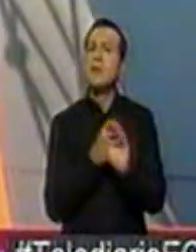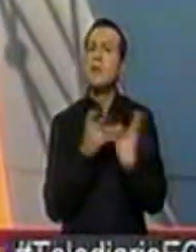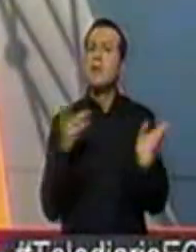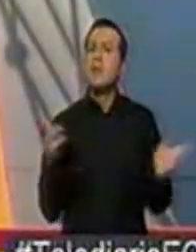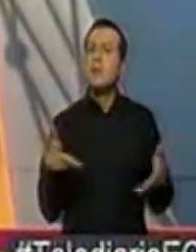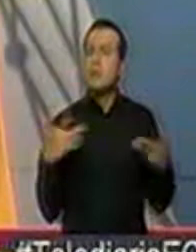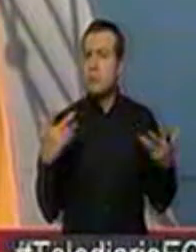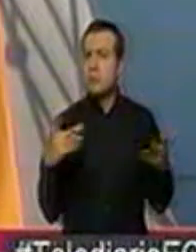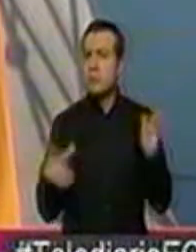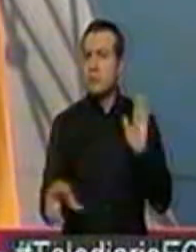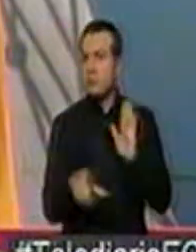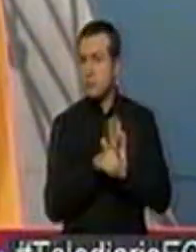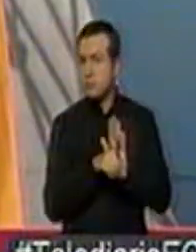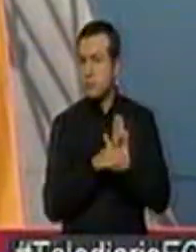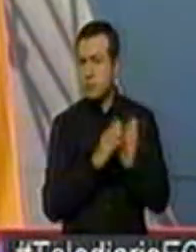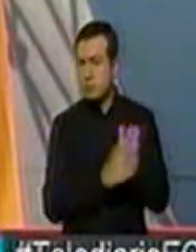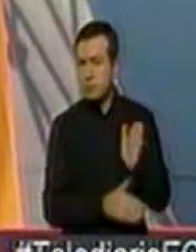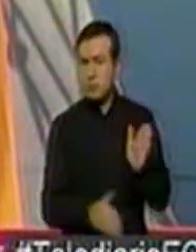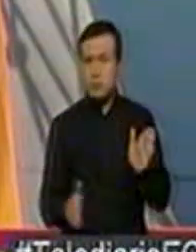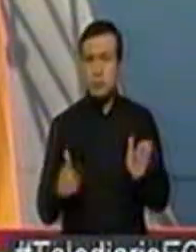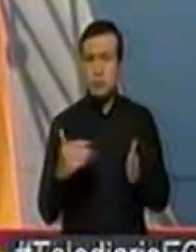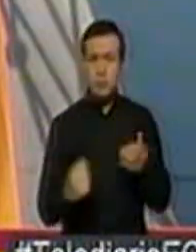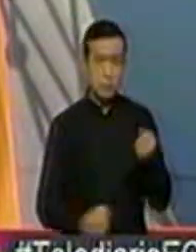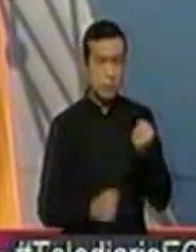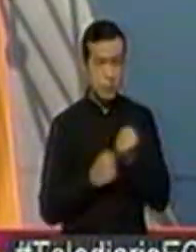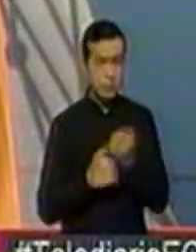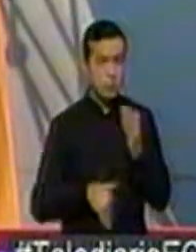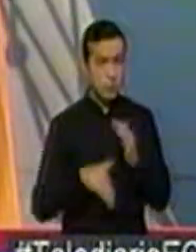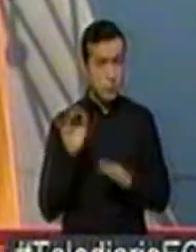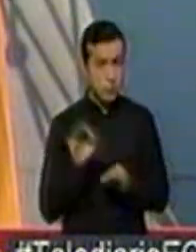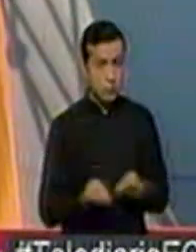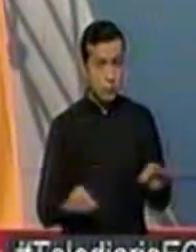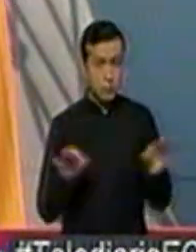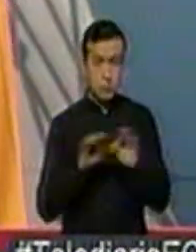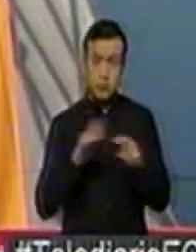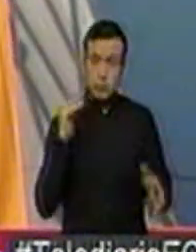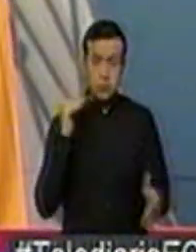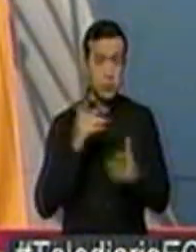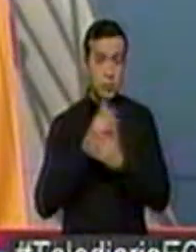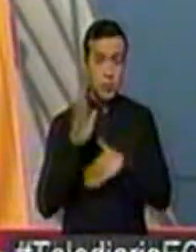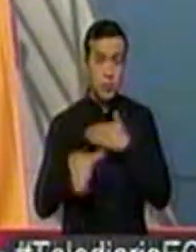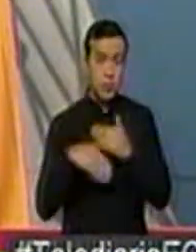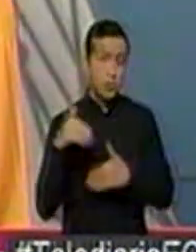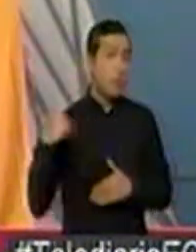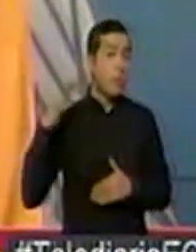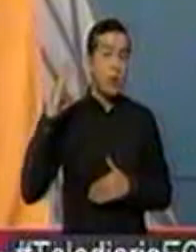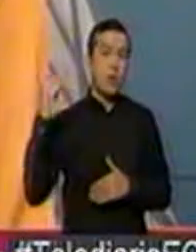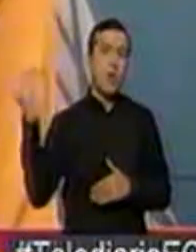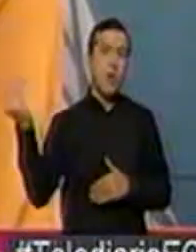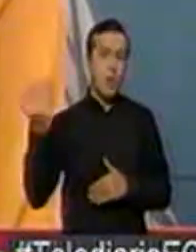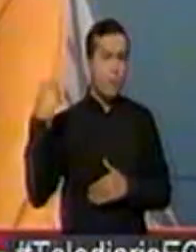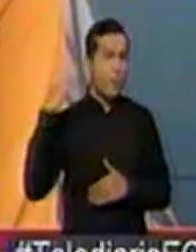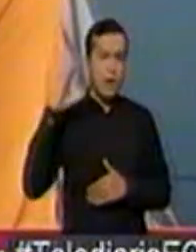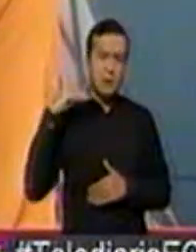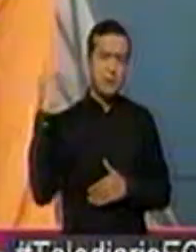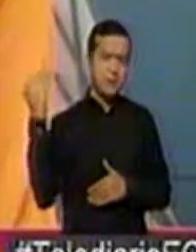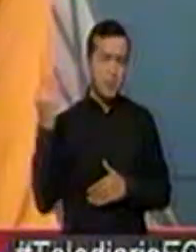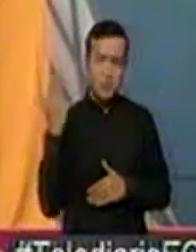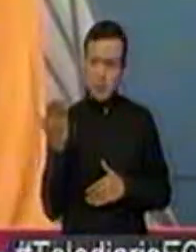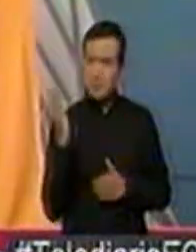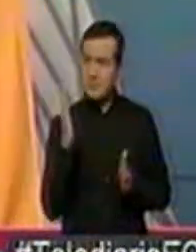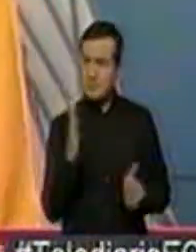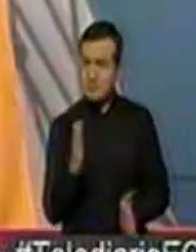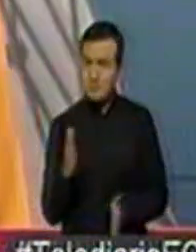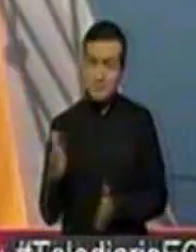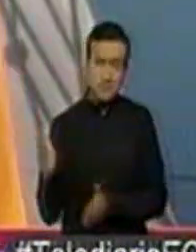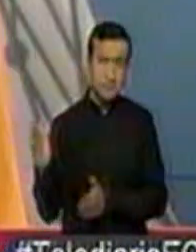de esta ley y cuáles fueron los aportes más importantes que se dieron todos especialmente los jóvenes especialmente los jóvenes que están organizados a